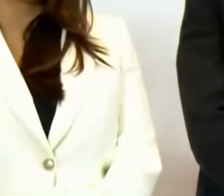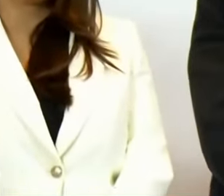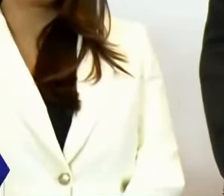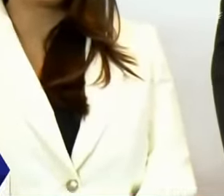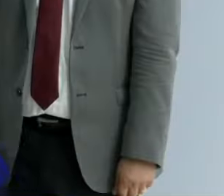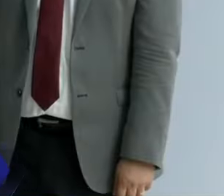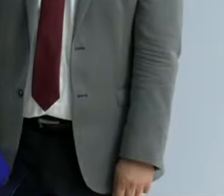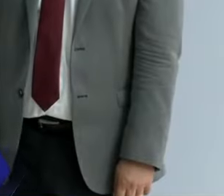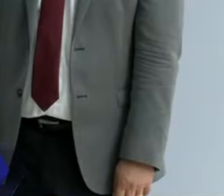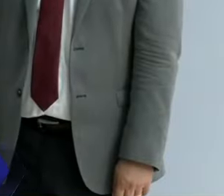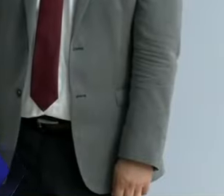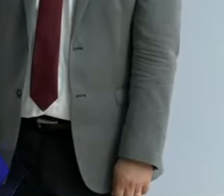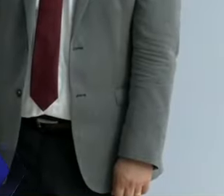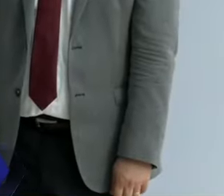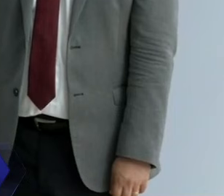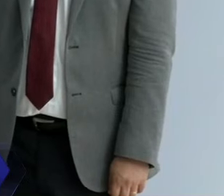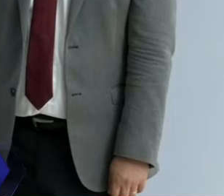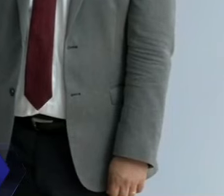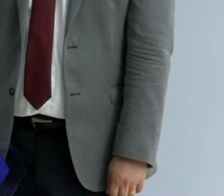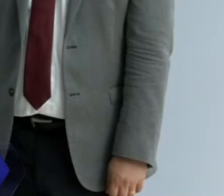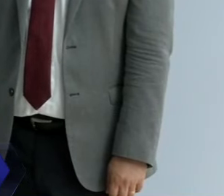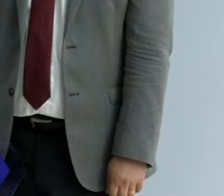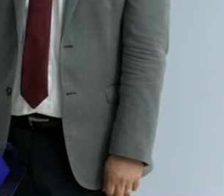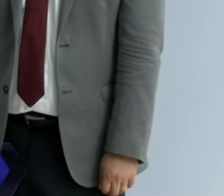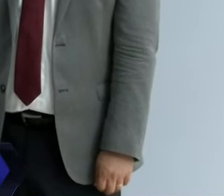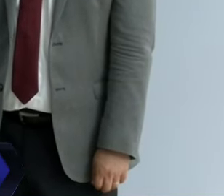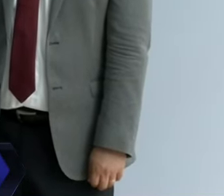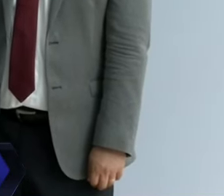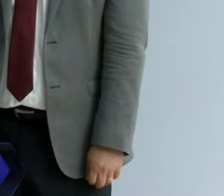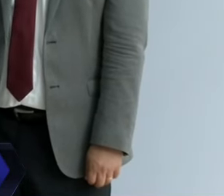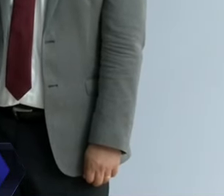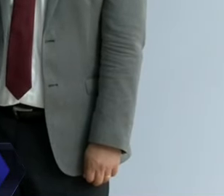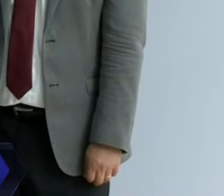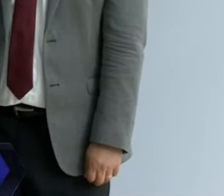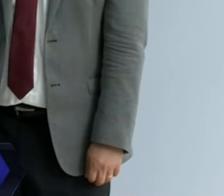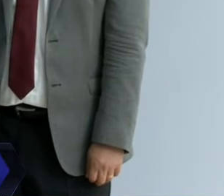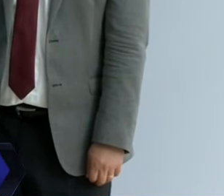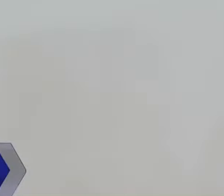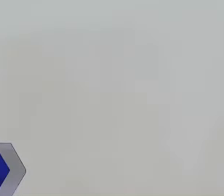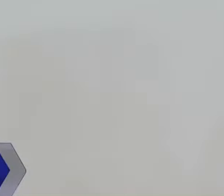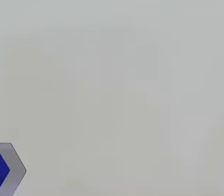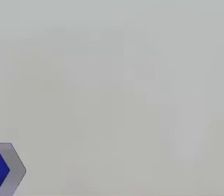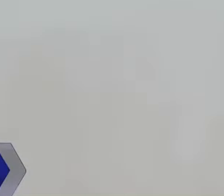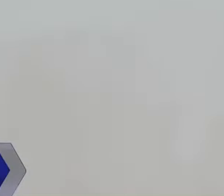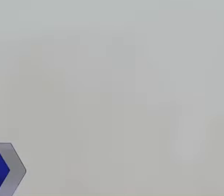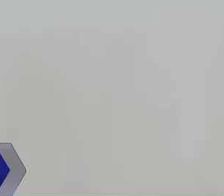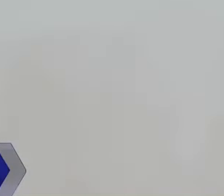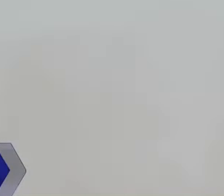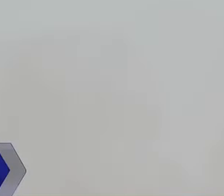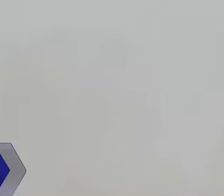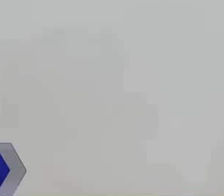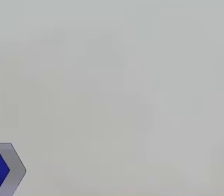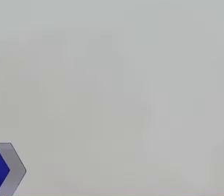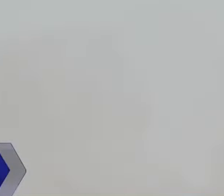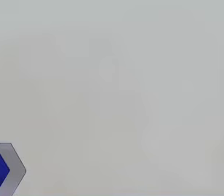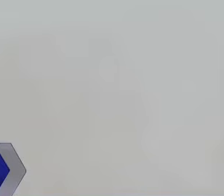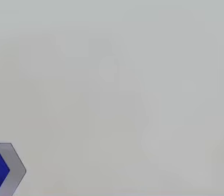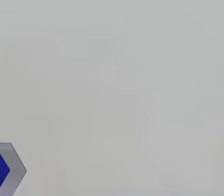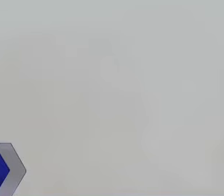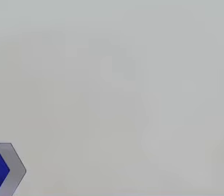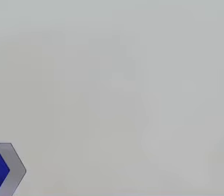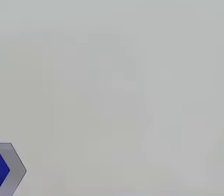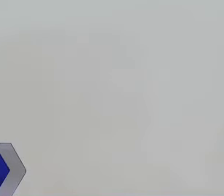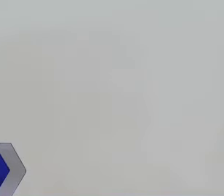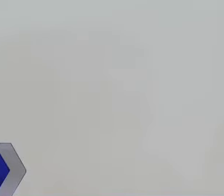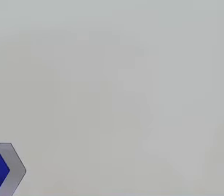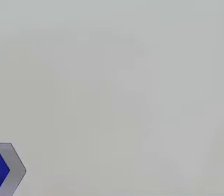Nayarit, Sheinbaum aseguró que en México, a partir del 2018, cambió la forma de utilizar los recursos, el sentido de las obras